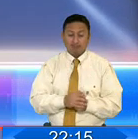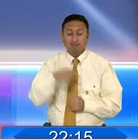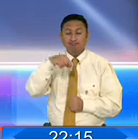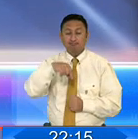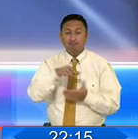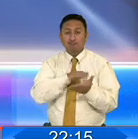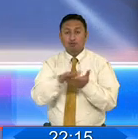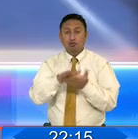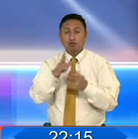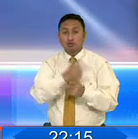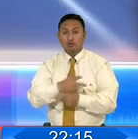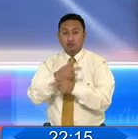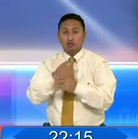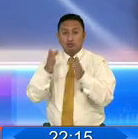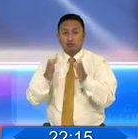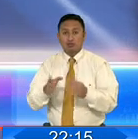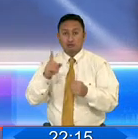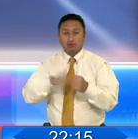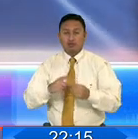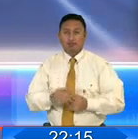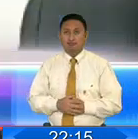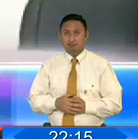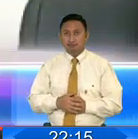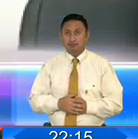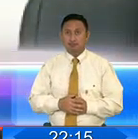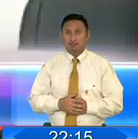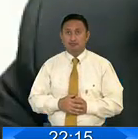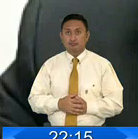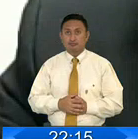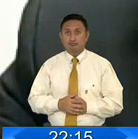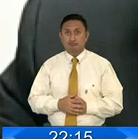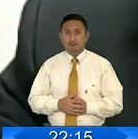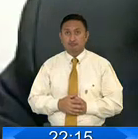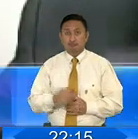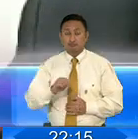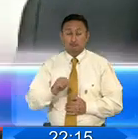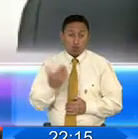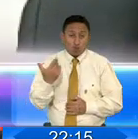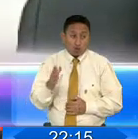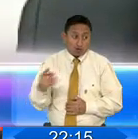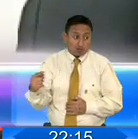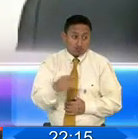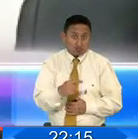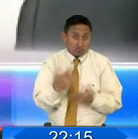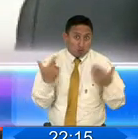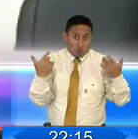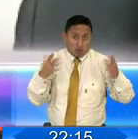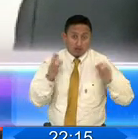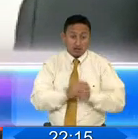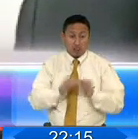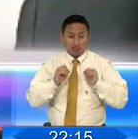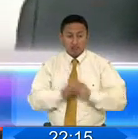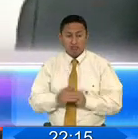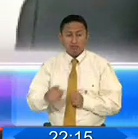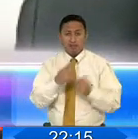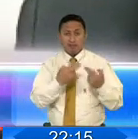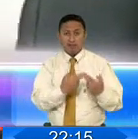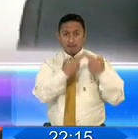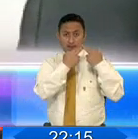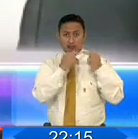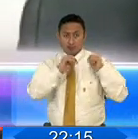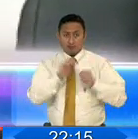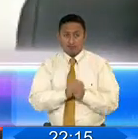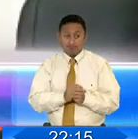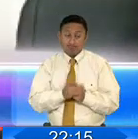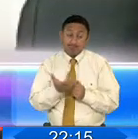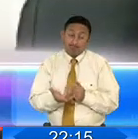a los concejales del Distrito Metropolitano de Quito. Es evidente que en cualquier acto, no solo en este, donde se determinen responsabilidades, tendrán que